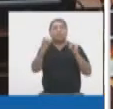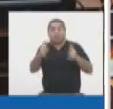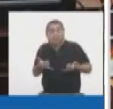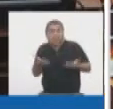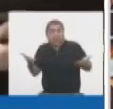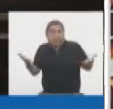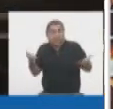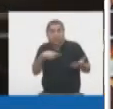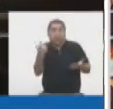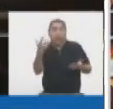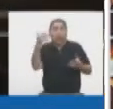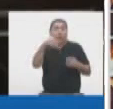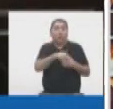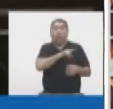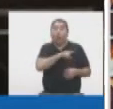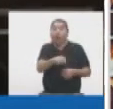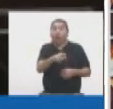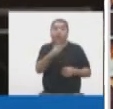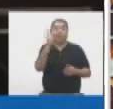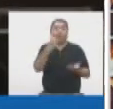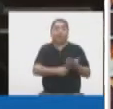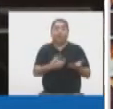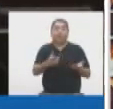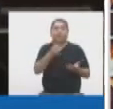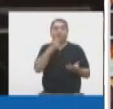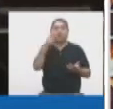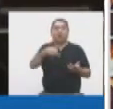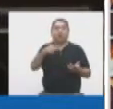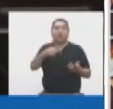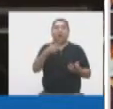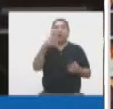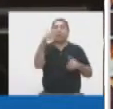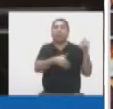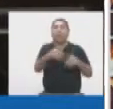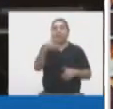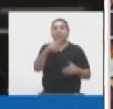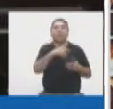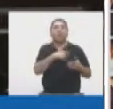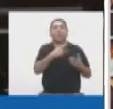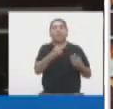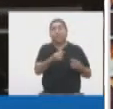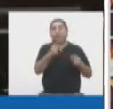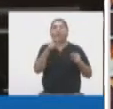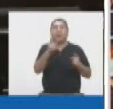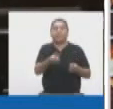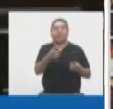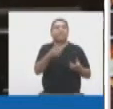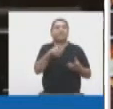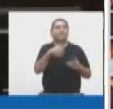cuestiones centrales por eso también está primero no en en este paquete de medida el presidente